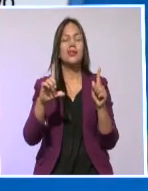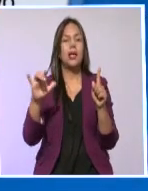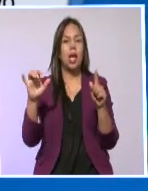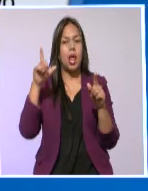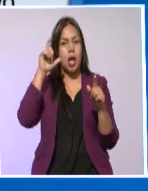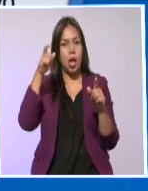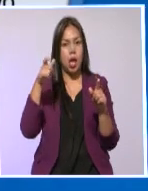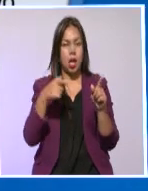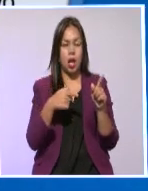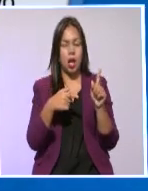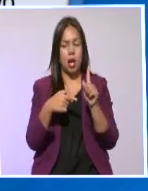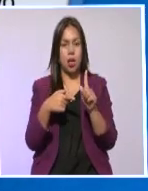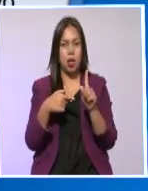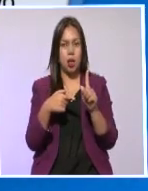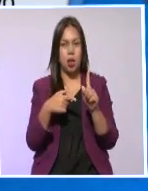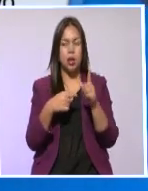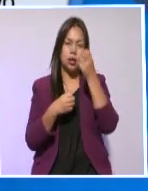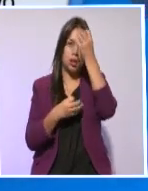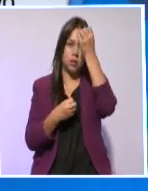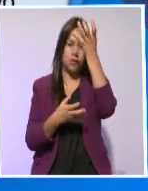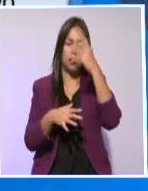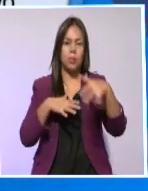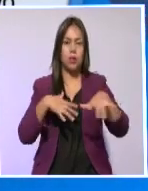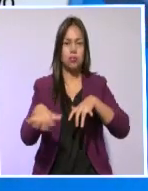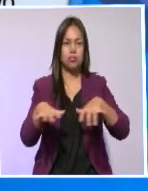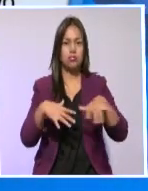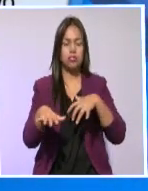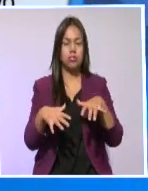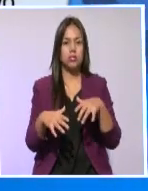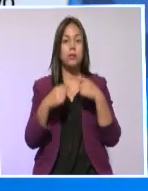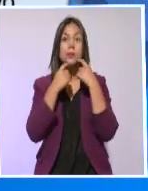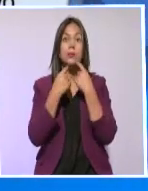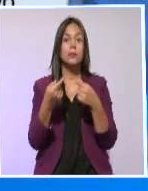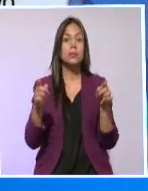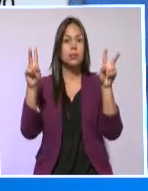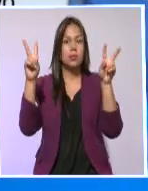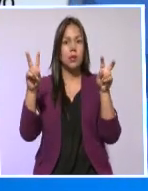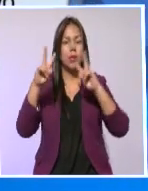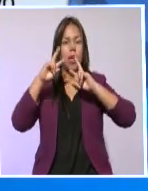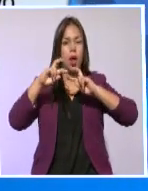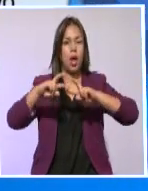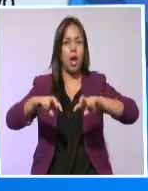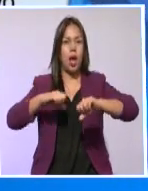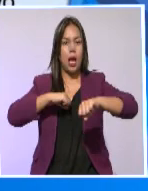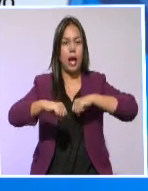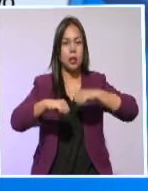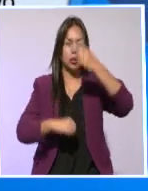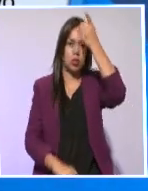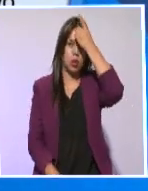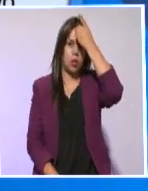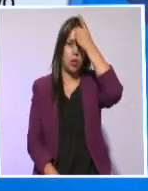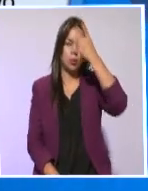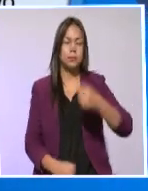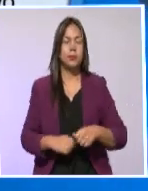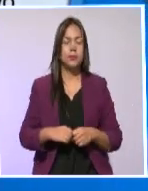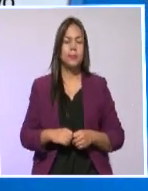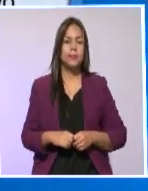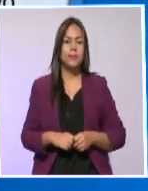Estado subrogante, informa sobre las acciones anunciadas sobre la auditoría de gestión de la deuda.